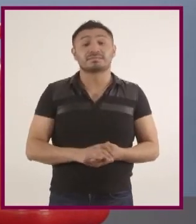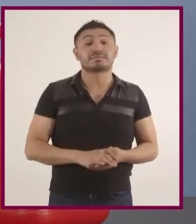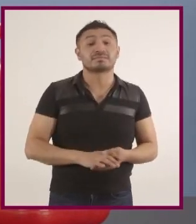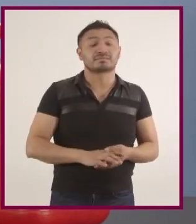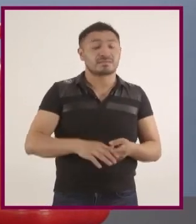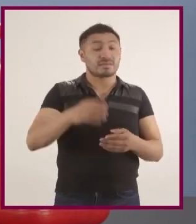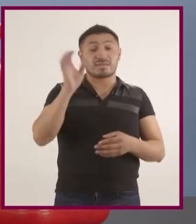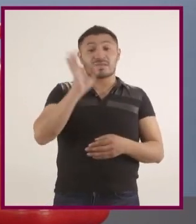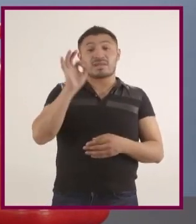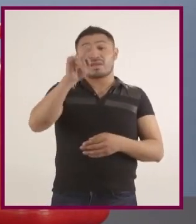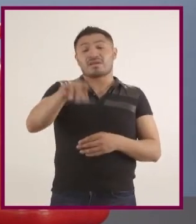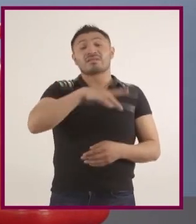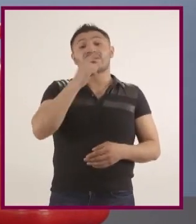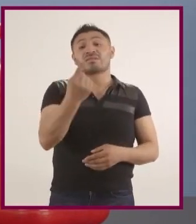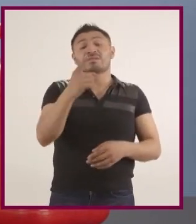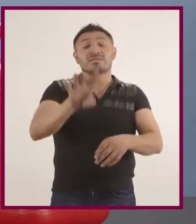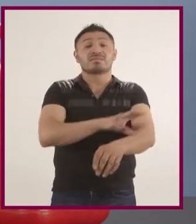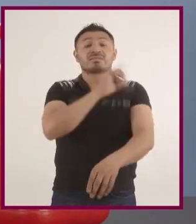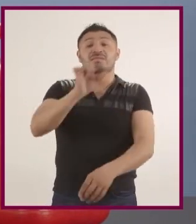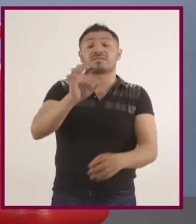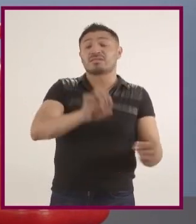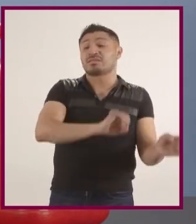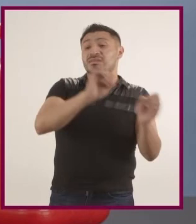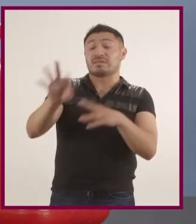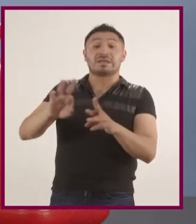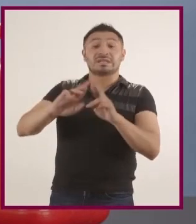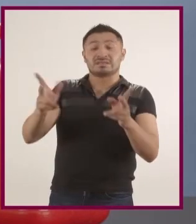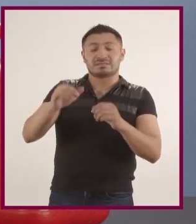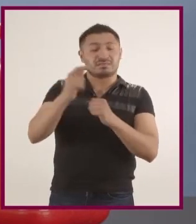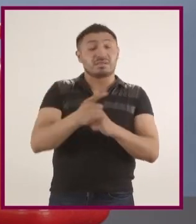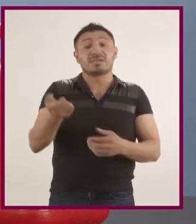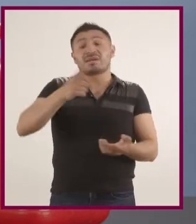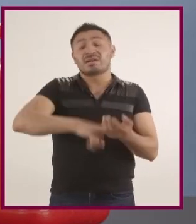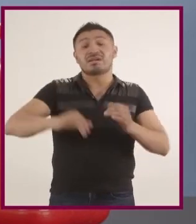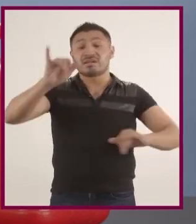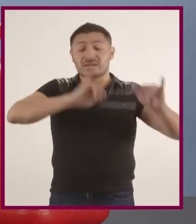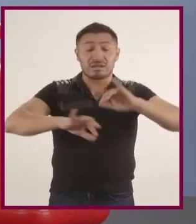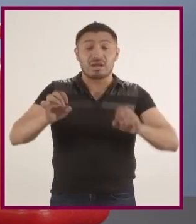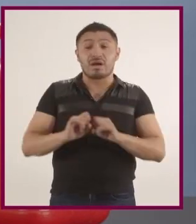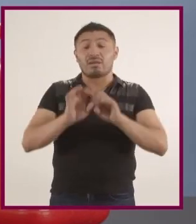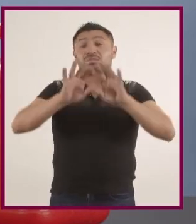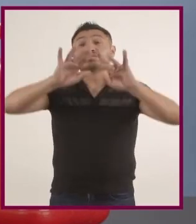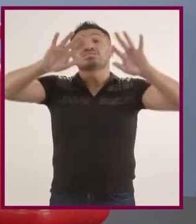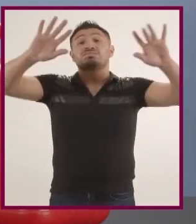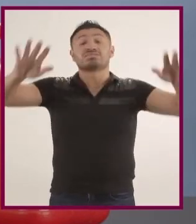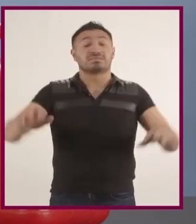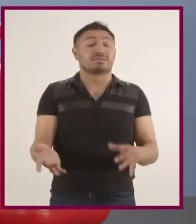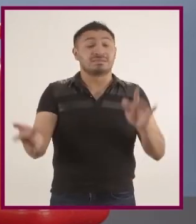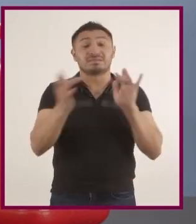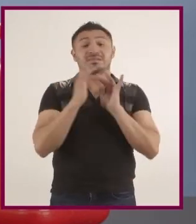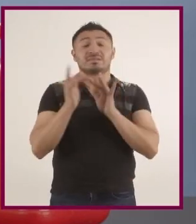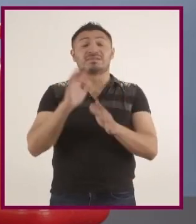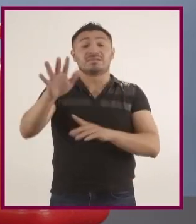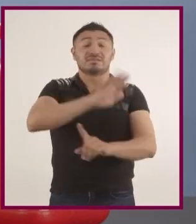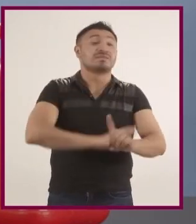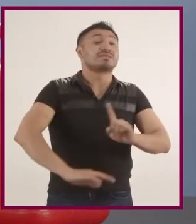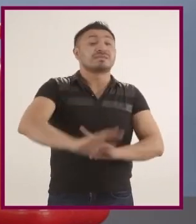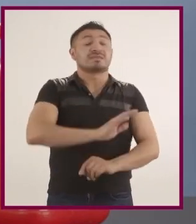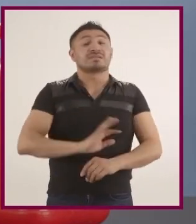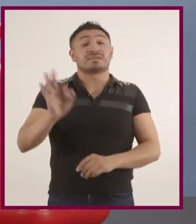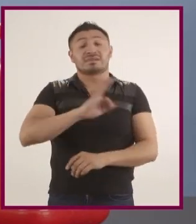exterior Así que si desechamos una pila y esta se rompe los químicos en su interior quedan expuestos al contacto con el ambiente